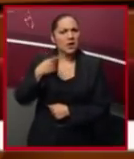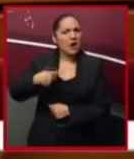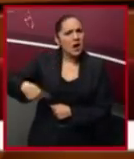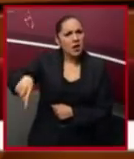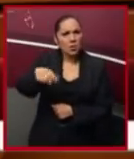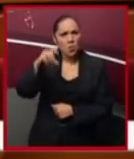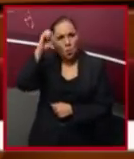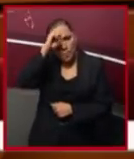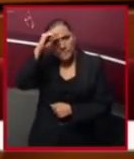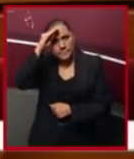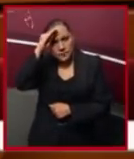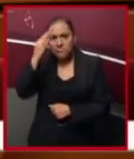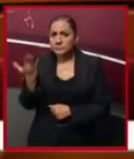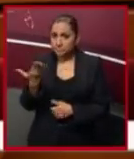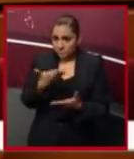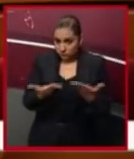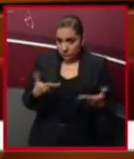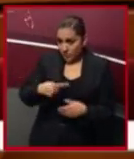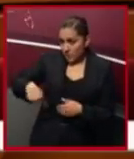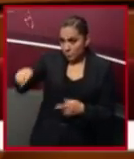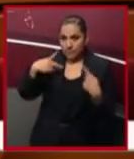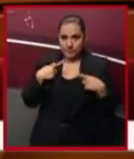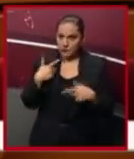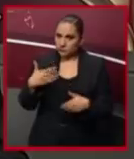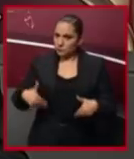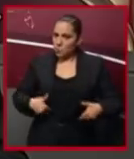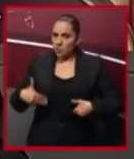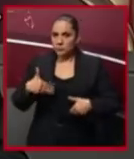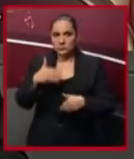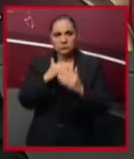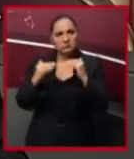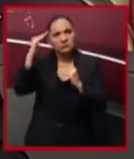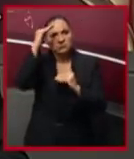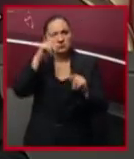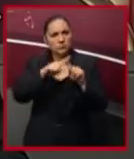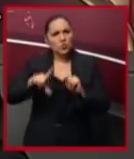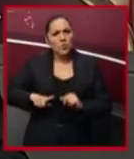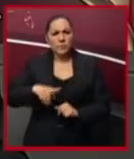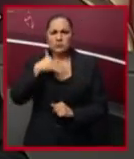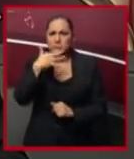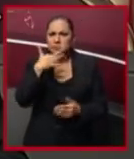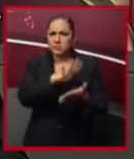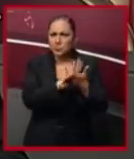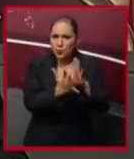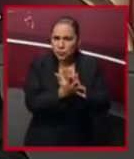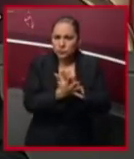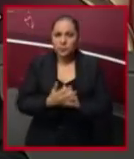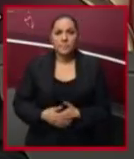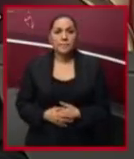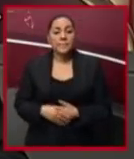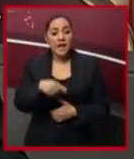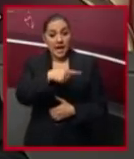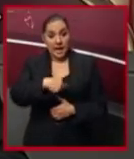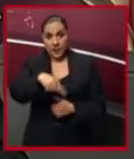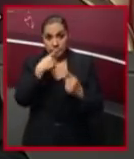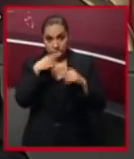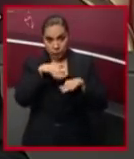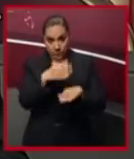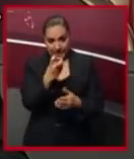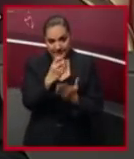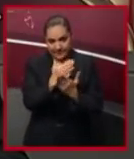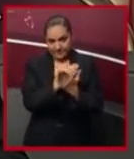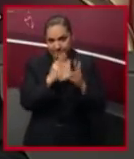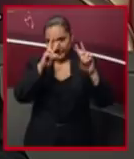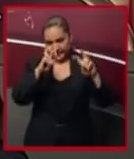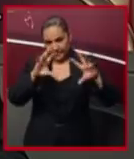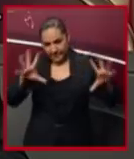de corrupción de altos funcionarios. Ya durante la discusión en lo general de este dictamen señalaron que la simulación no